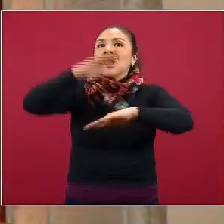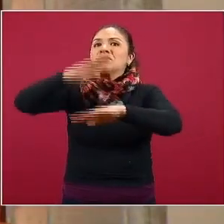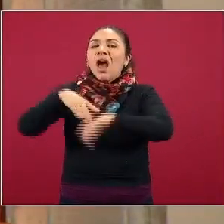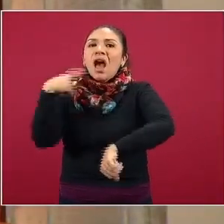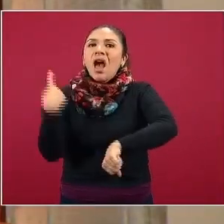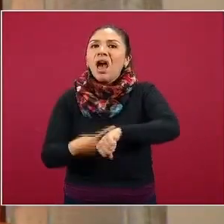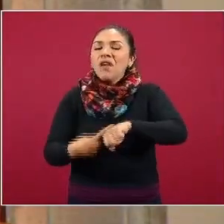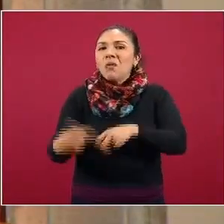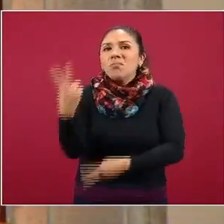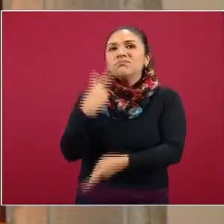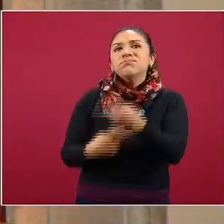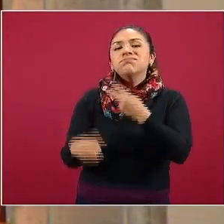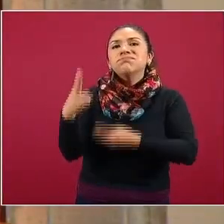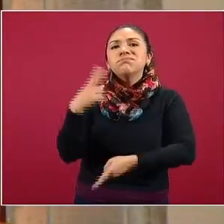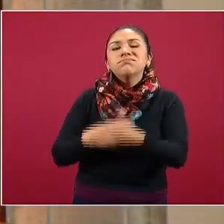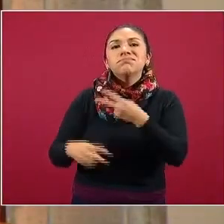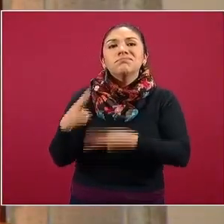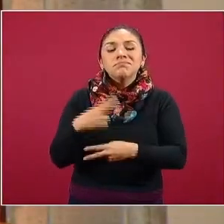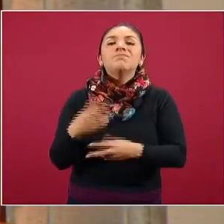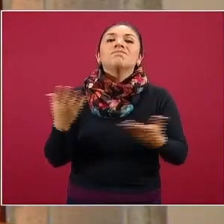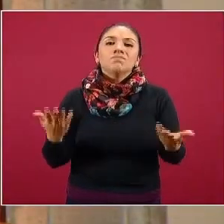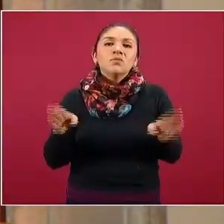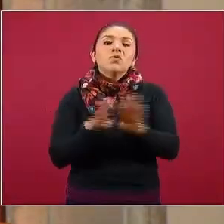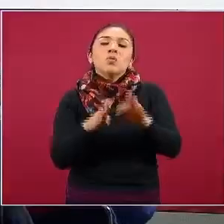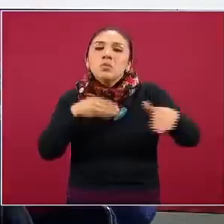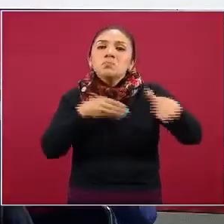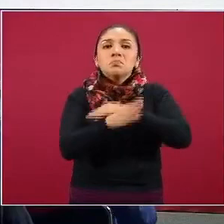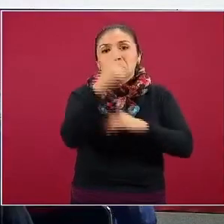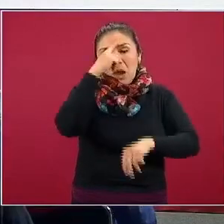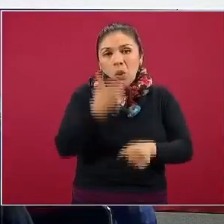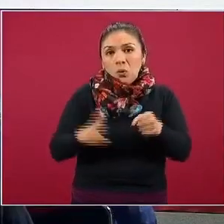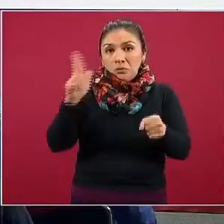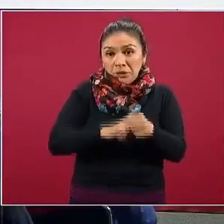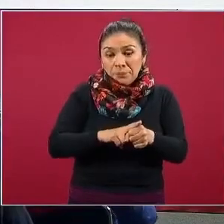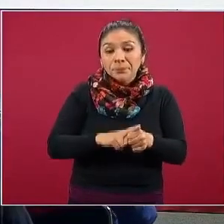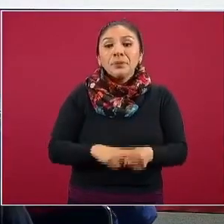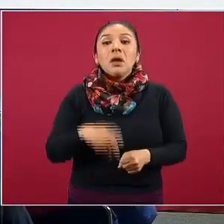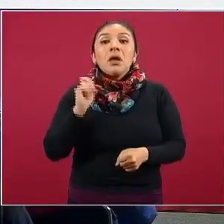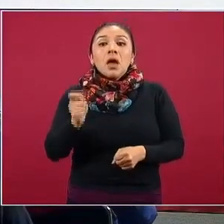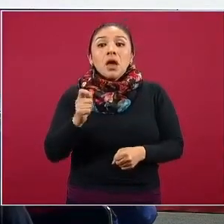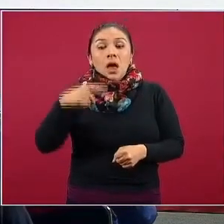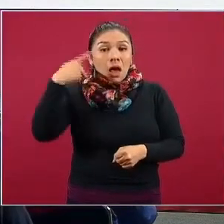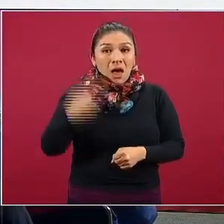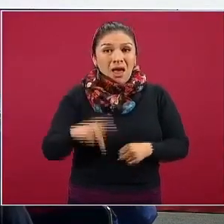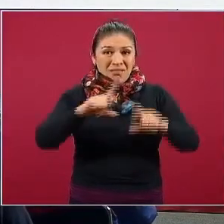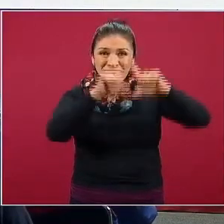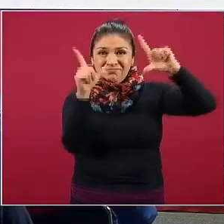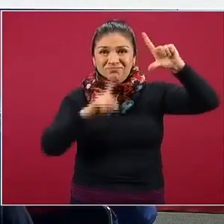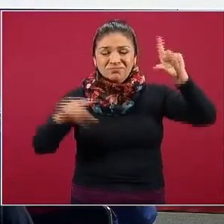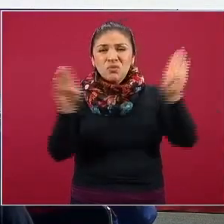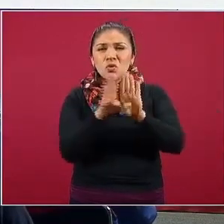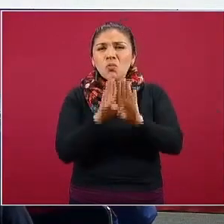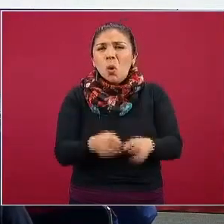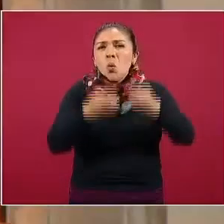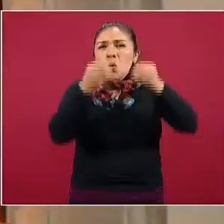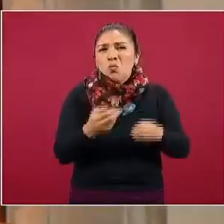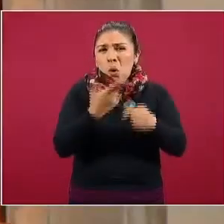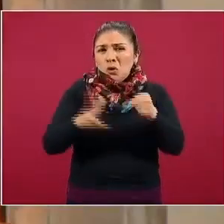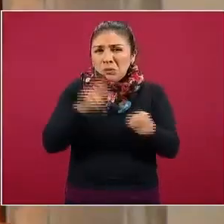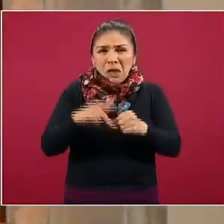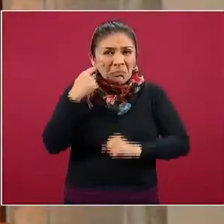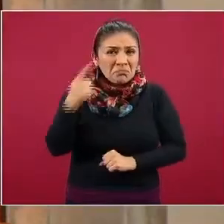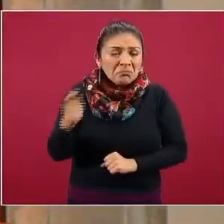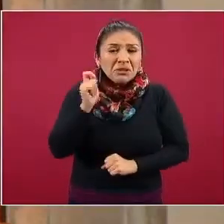la cantidad de personas que se están hospitalizando. Para fines de las medias nacionales y de la ocupación en este